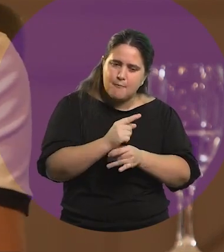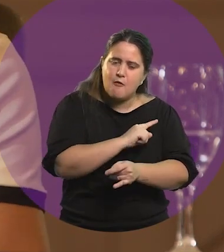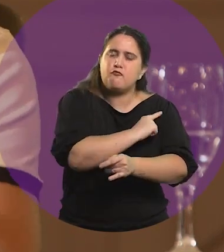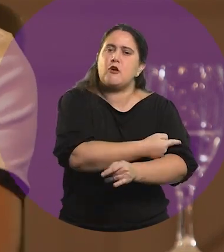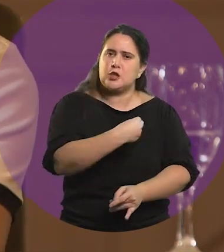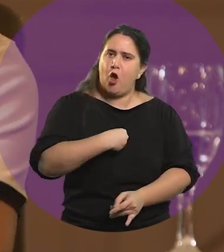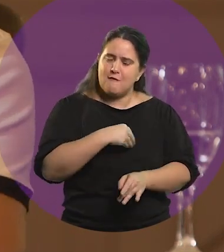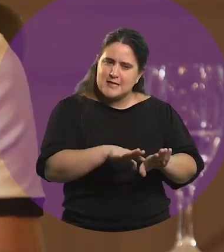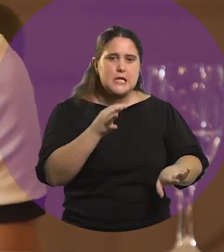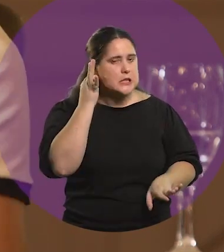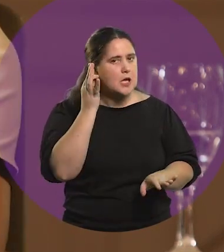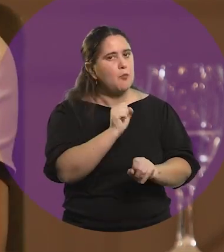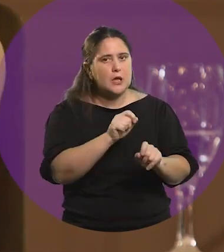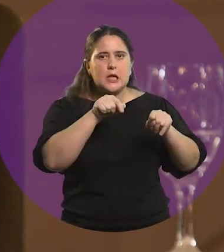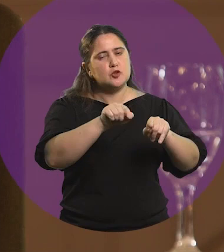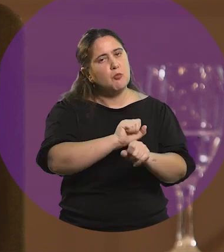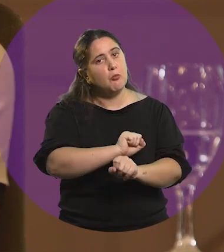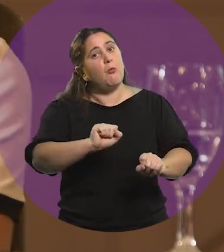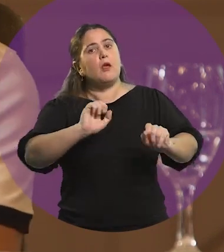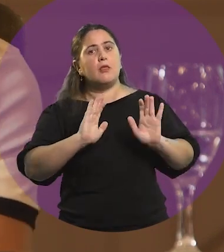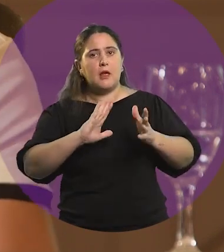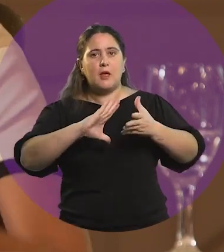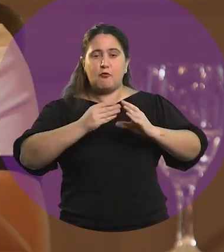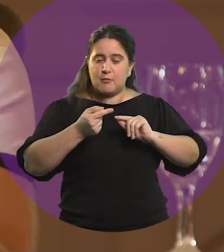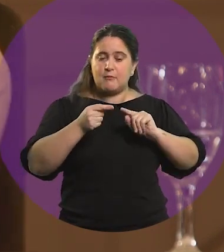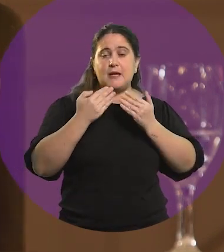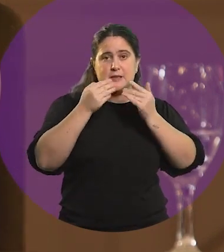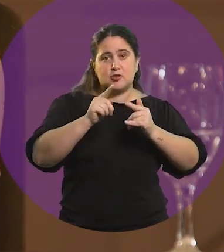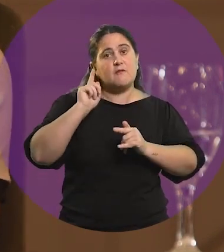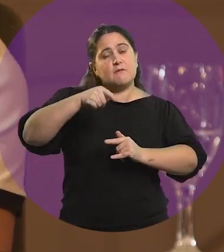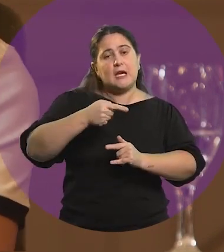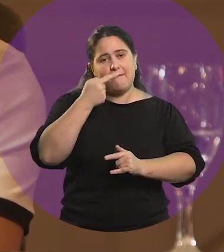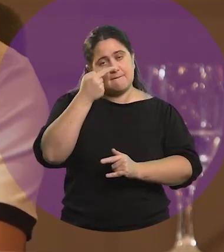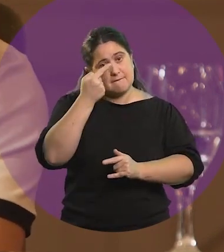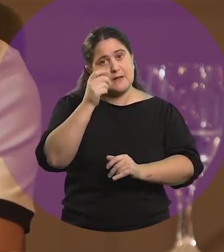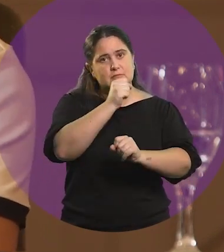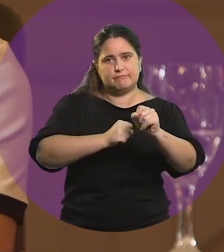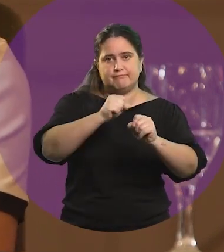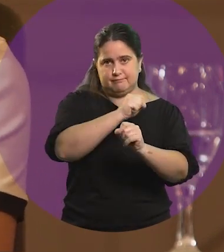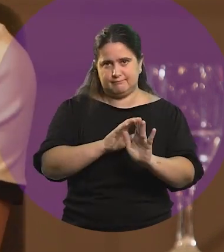fortalecer la confianza de las niñas puede ser un camino para generar mayor interés en áreas STEM.